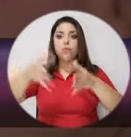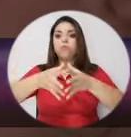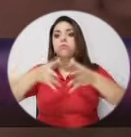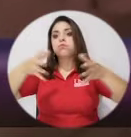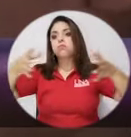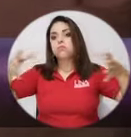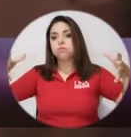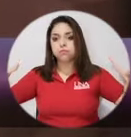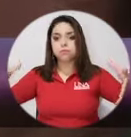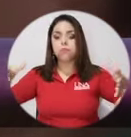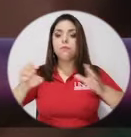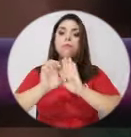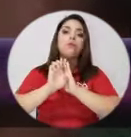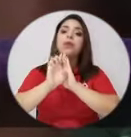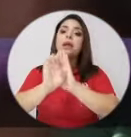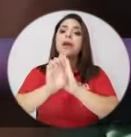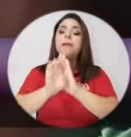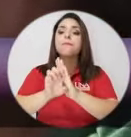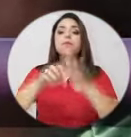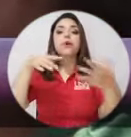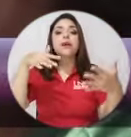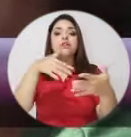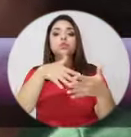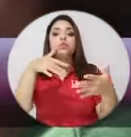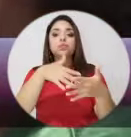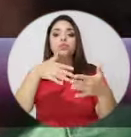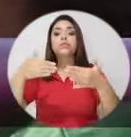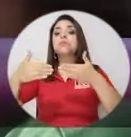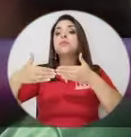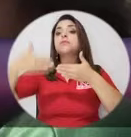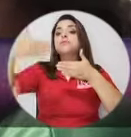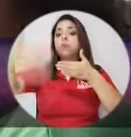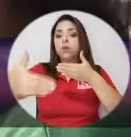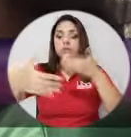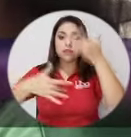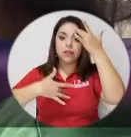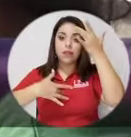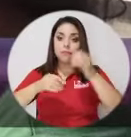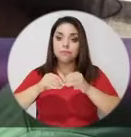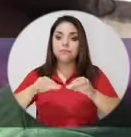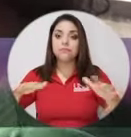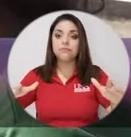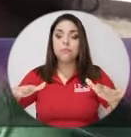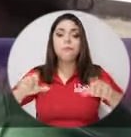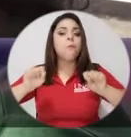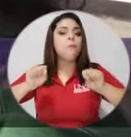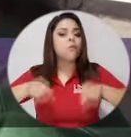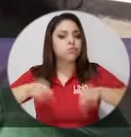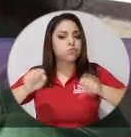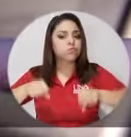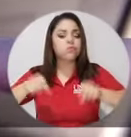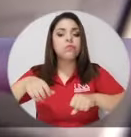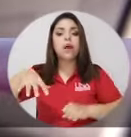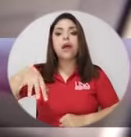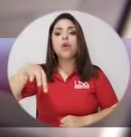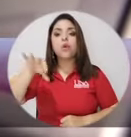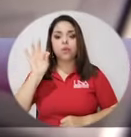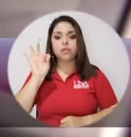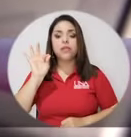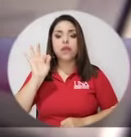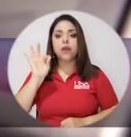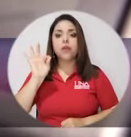digamos, los estudios posteriores a este proceso pandémico, muy probablemente vamos a encontrar una